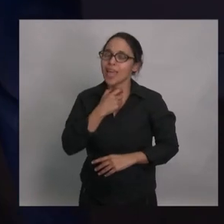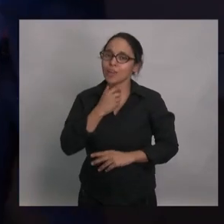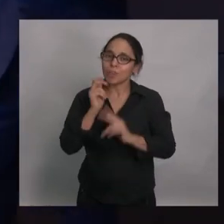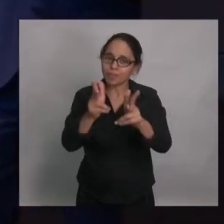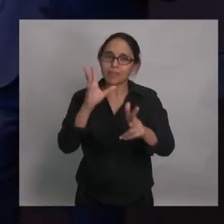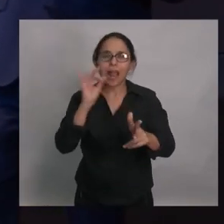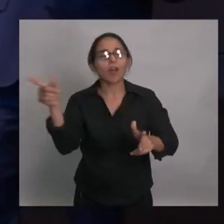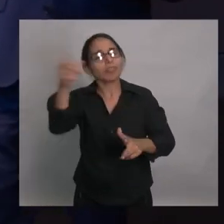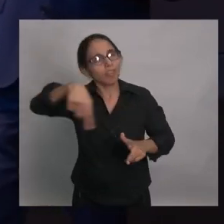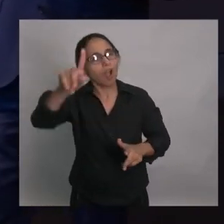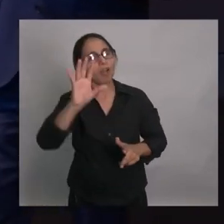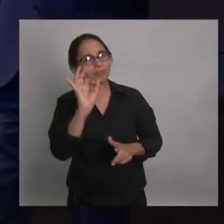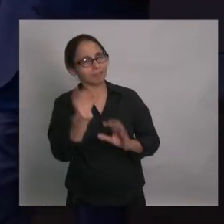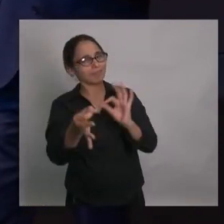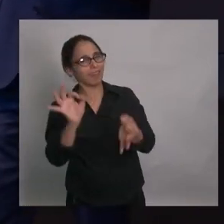se han dado cuenta